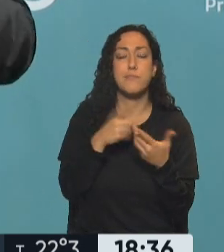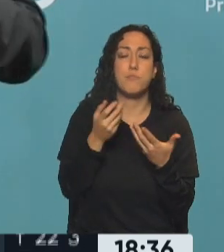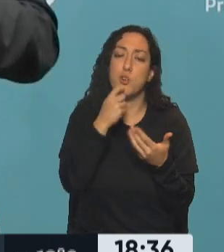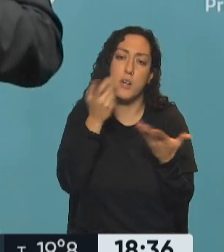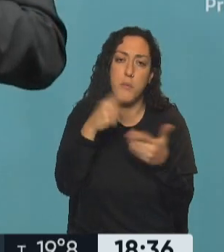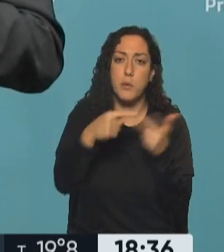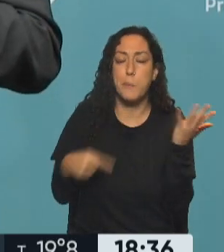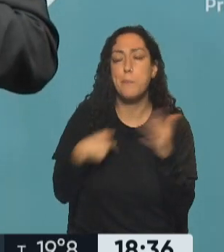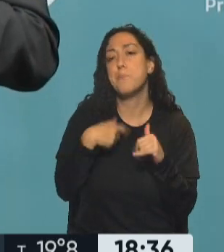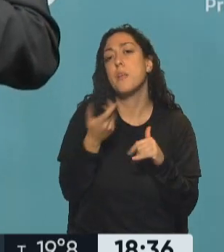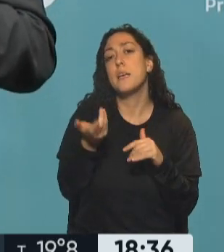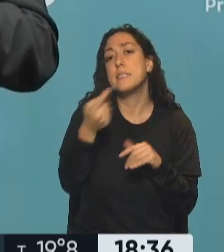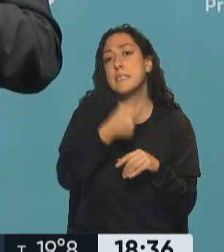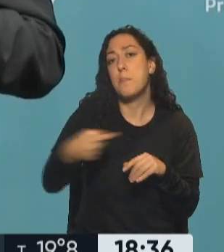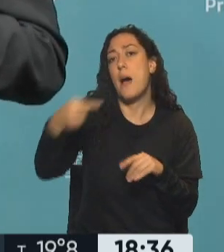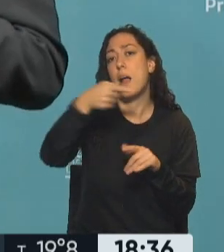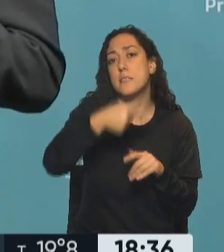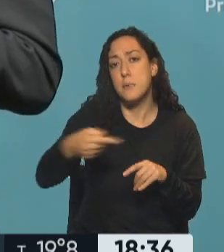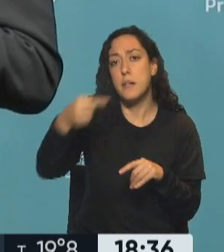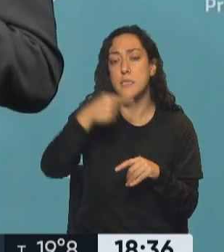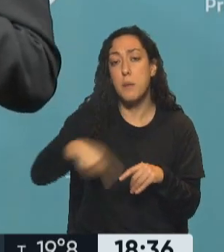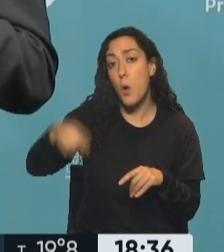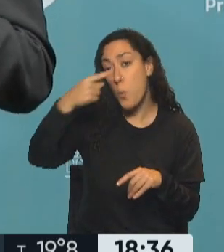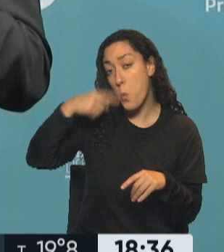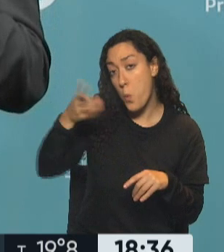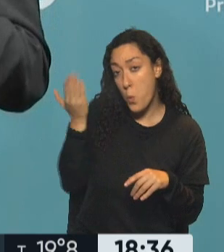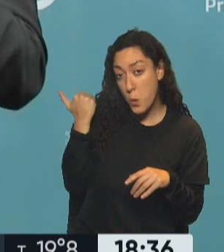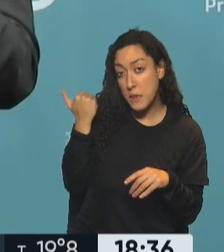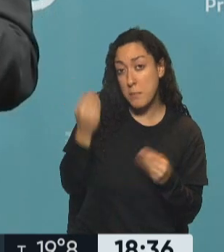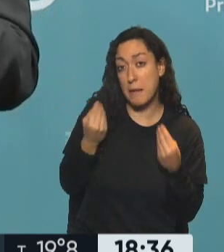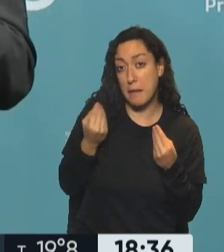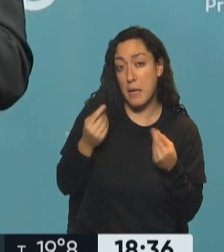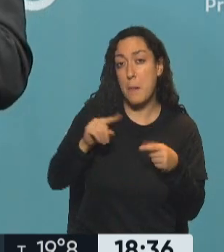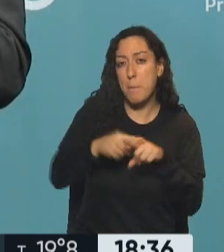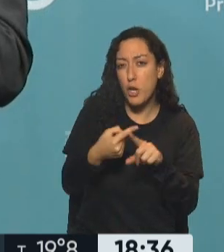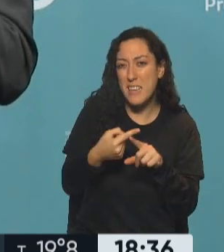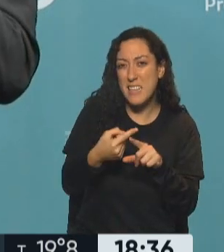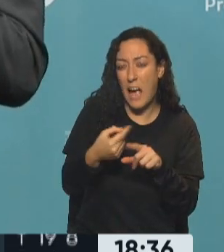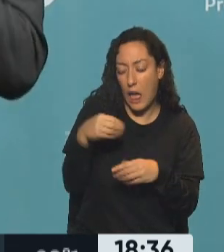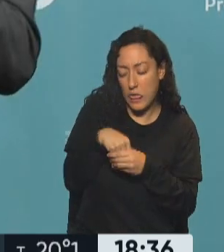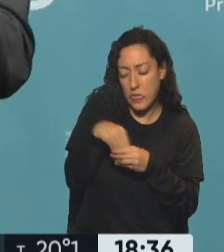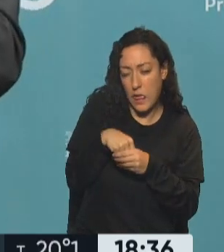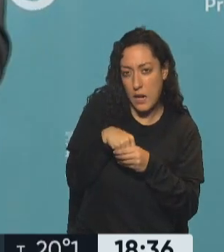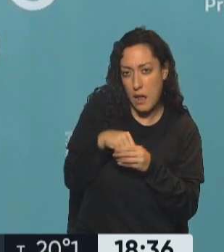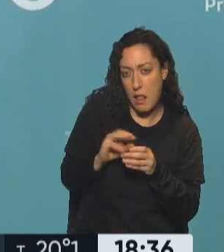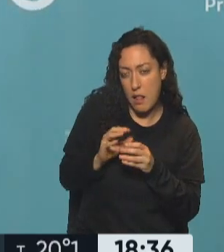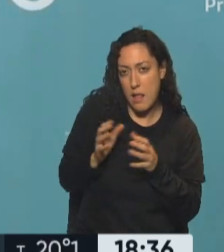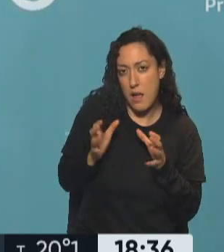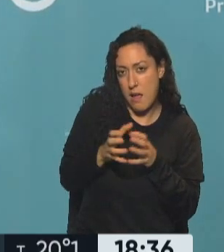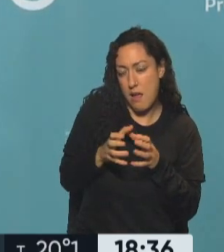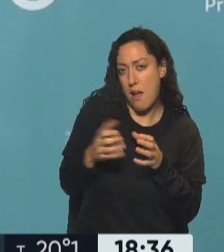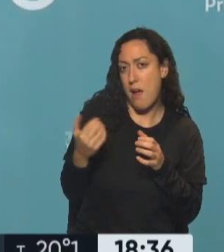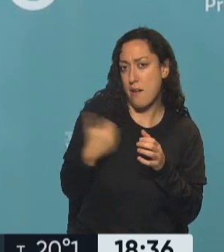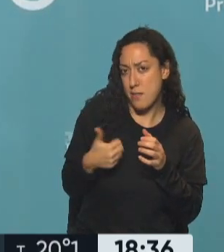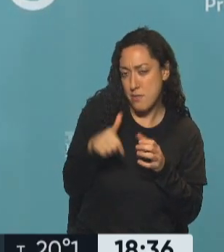en las últimas semanas fue realizar un conjunto de acciones desde la política macroeconómica que apunten a este objetivo